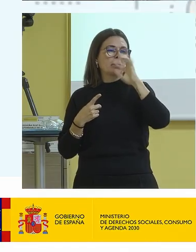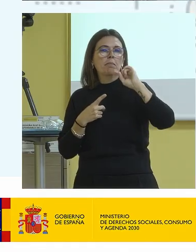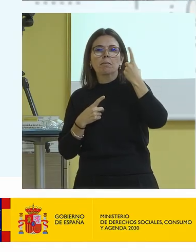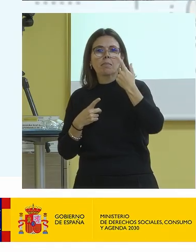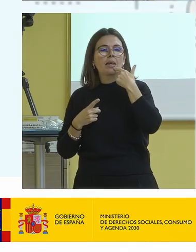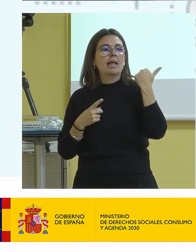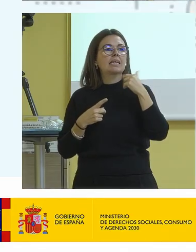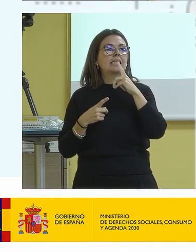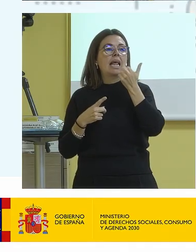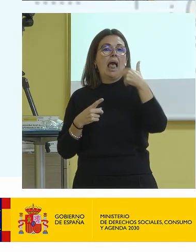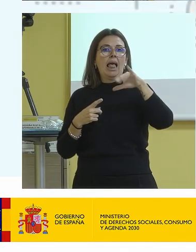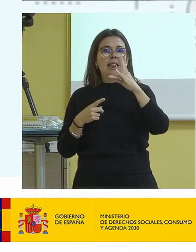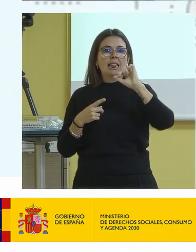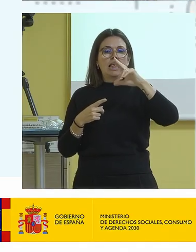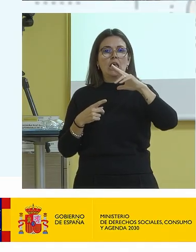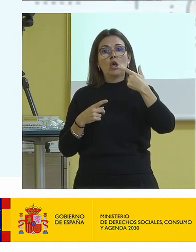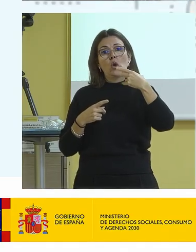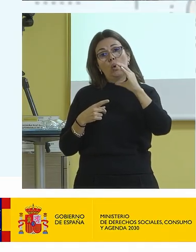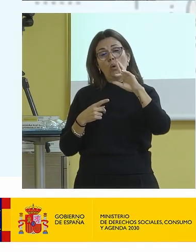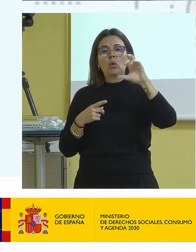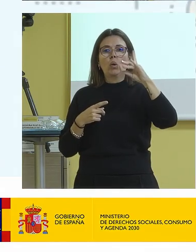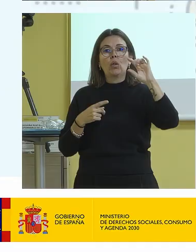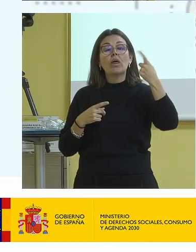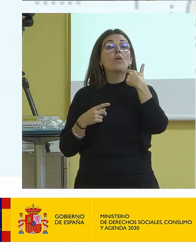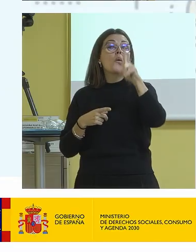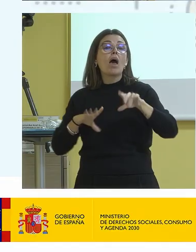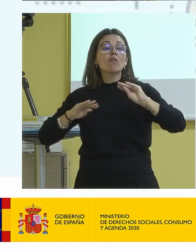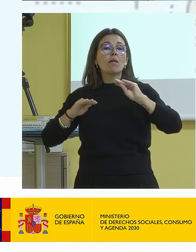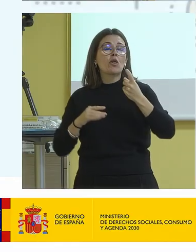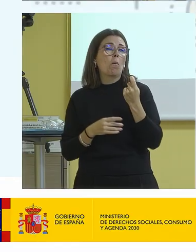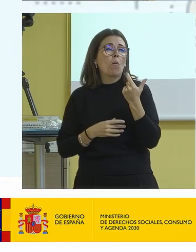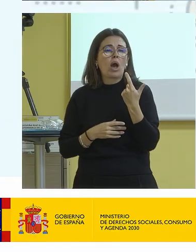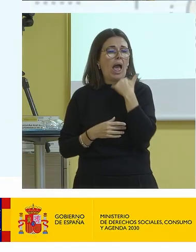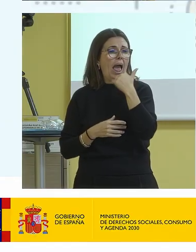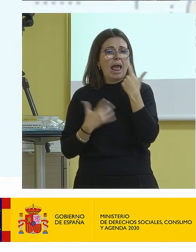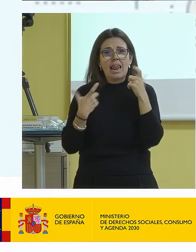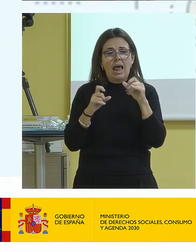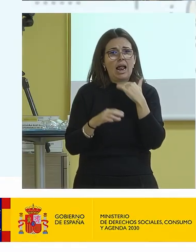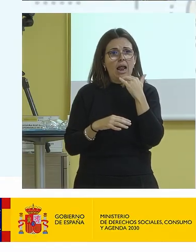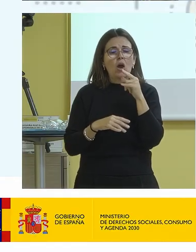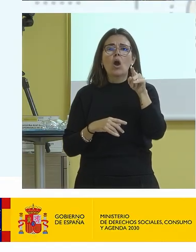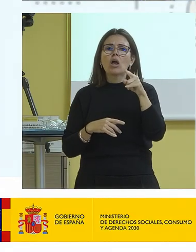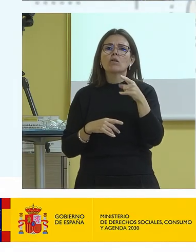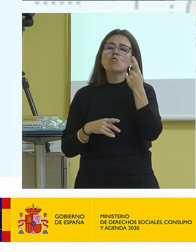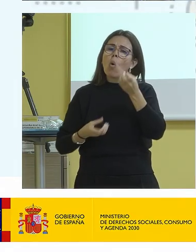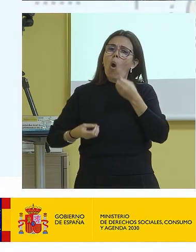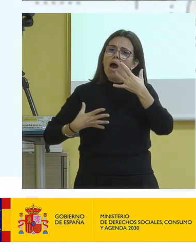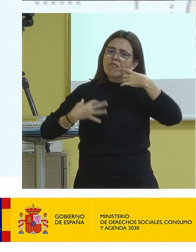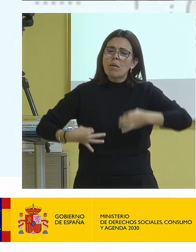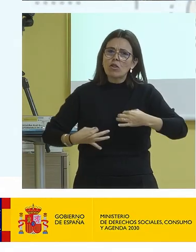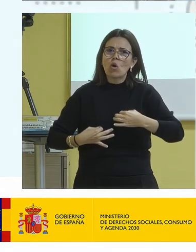efecto de Dunning-Kruger, que dice que las personas que tienen una formación escasa en algo tienen más rotundidad en sus